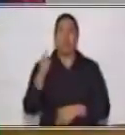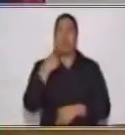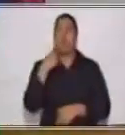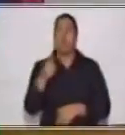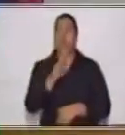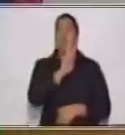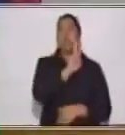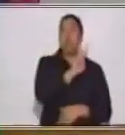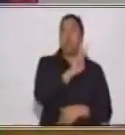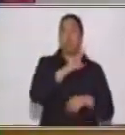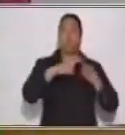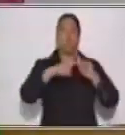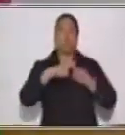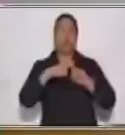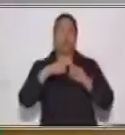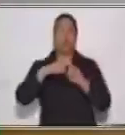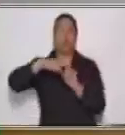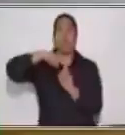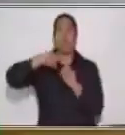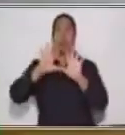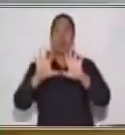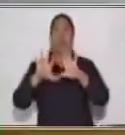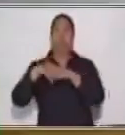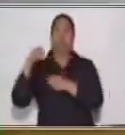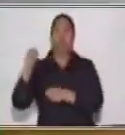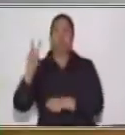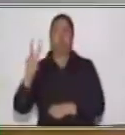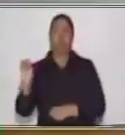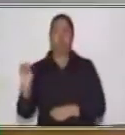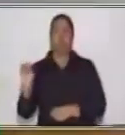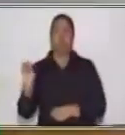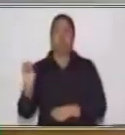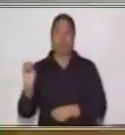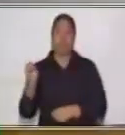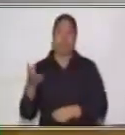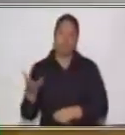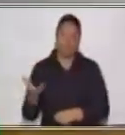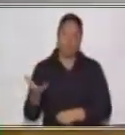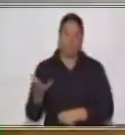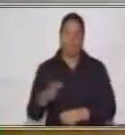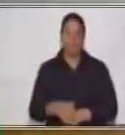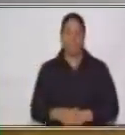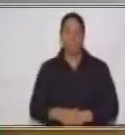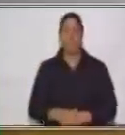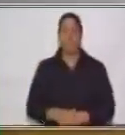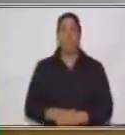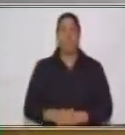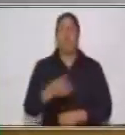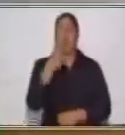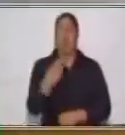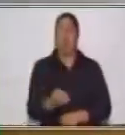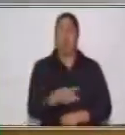a 20. Entonces, veamos,